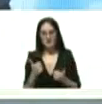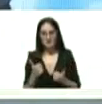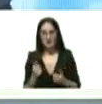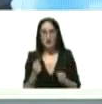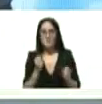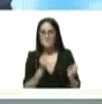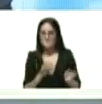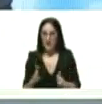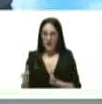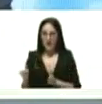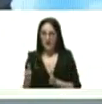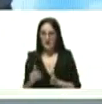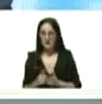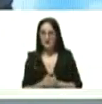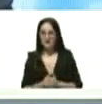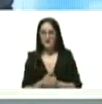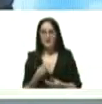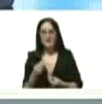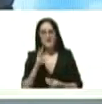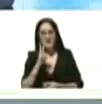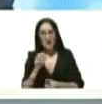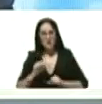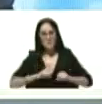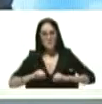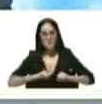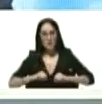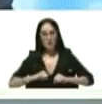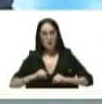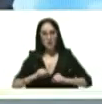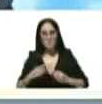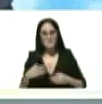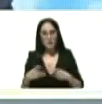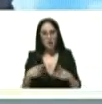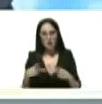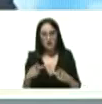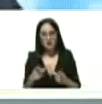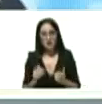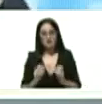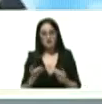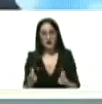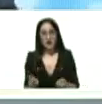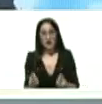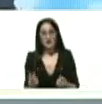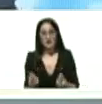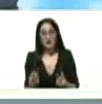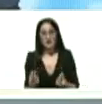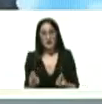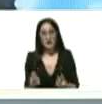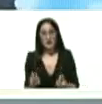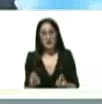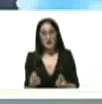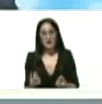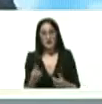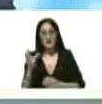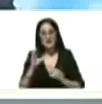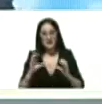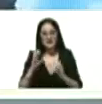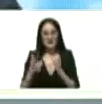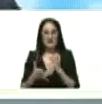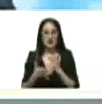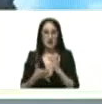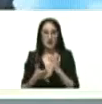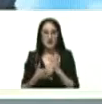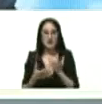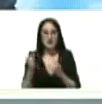planes, ver cómo los motores productivos se activan, meter a fondo la ciencia, la tecnología,